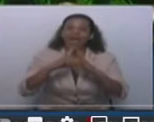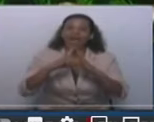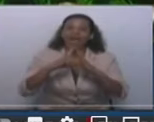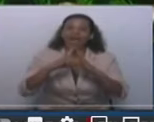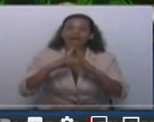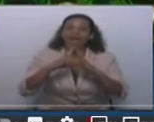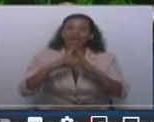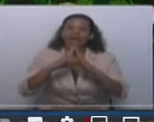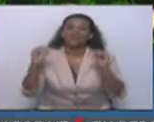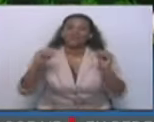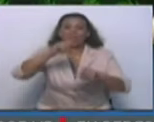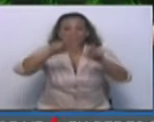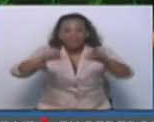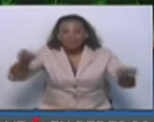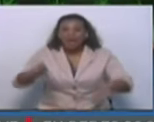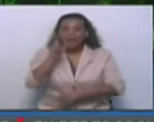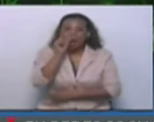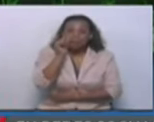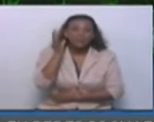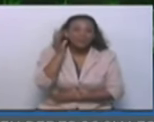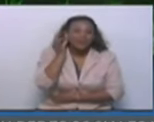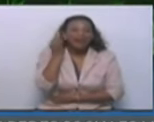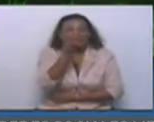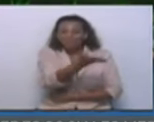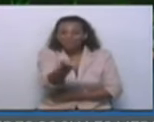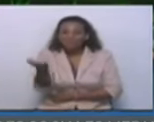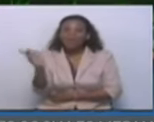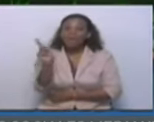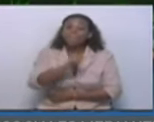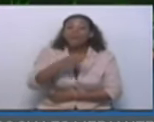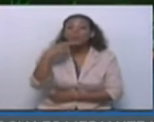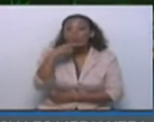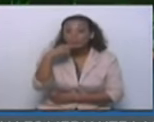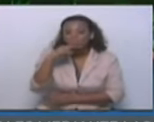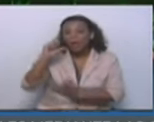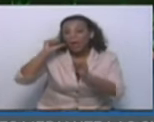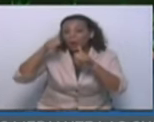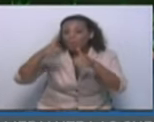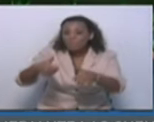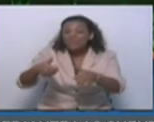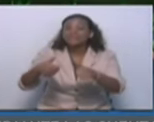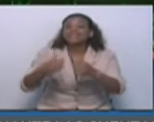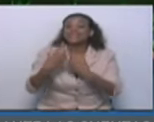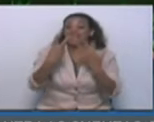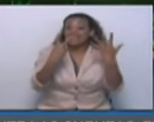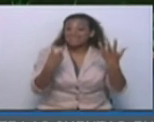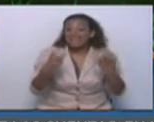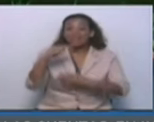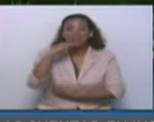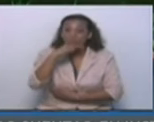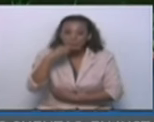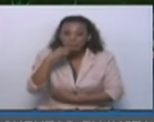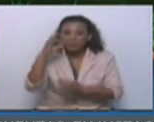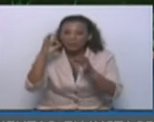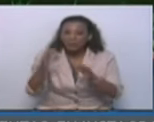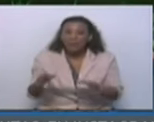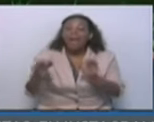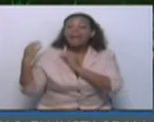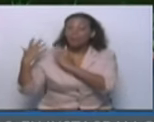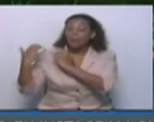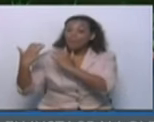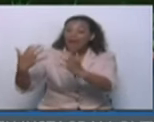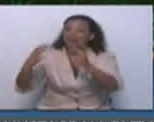muy corpulenta, pero aún así le veo como medio octubre. Con la cara. Llegó octubre, siempre lleno de esperanza